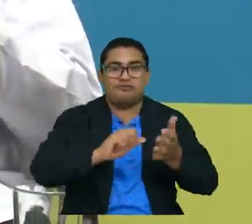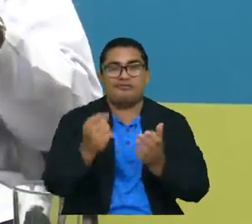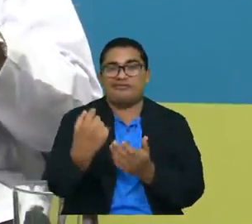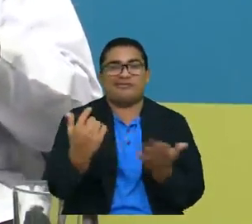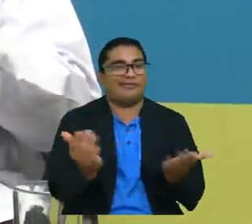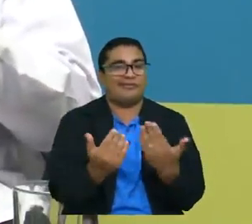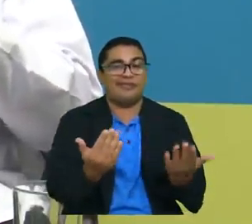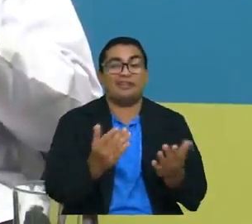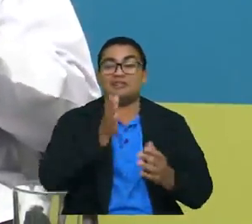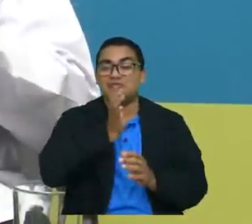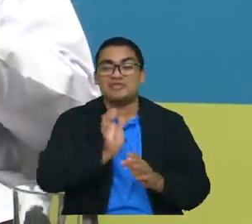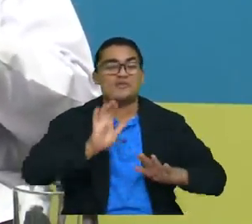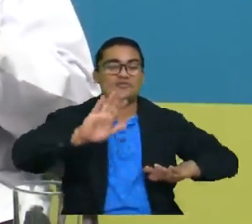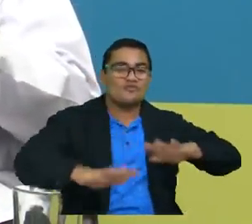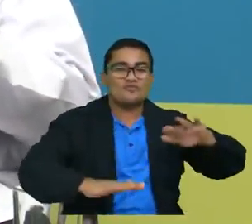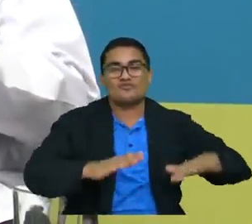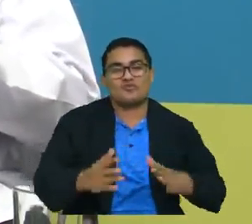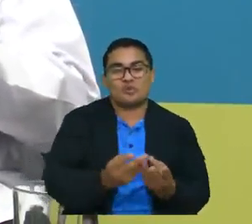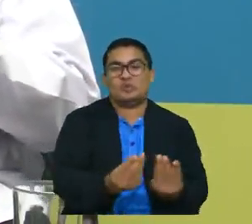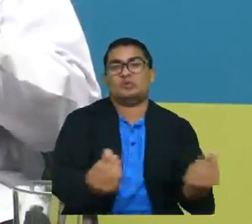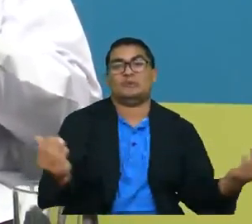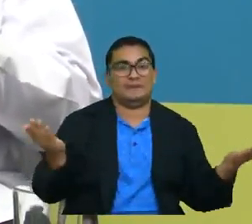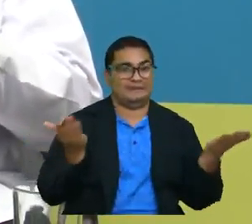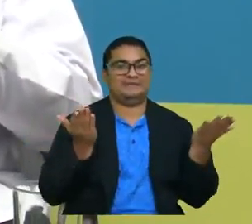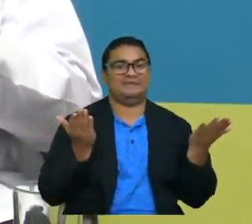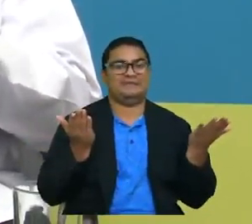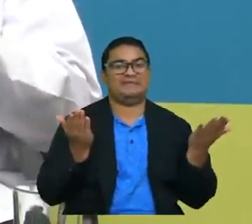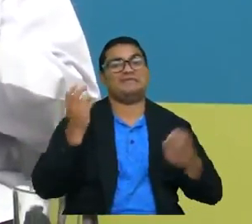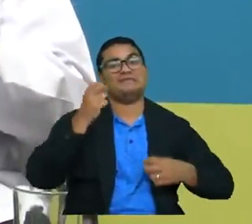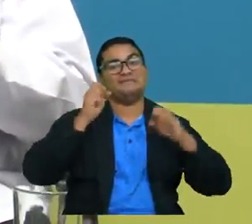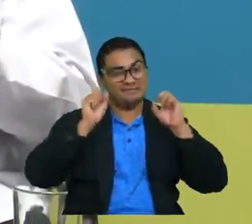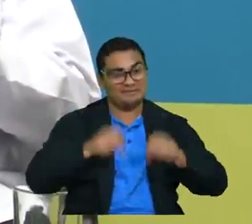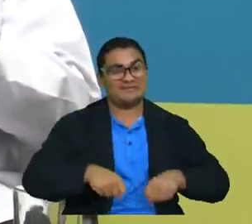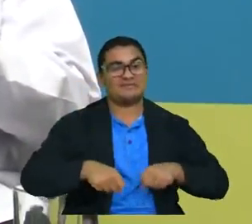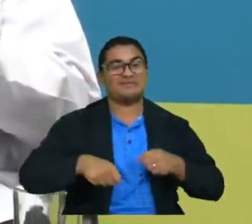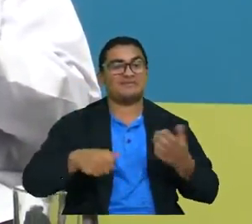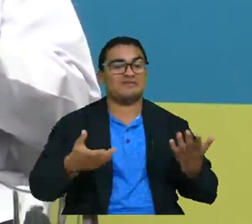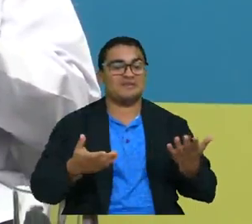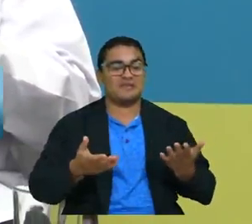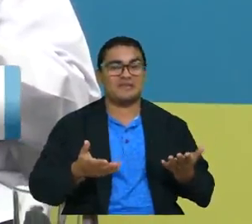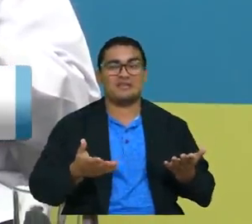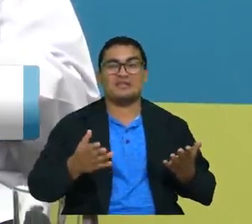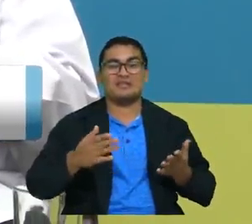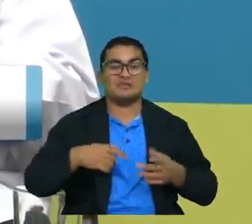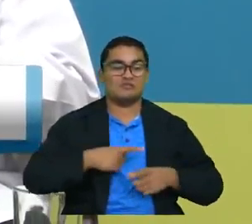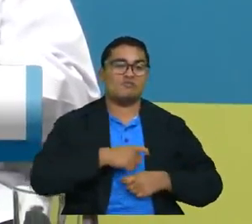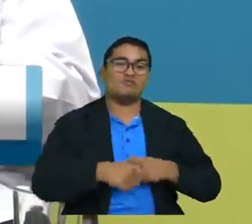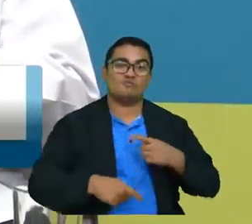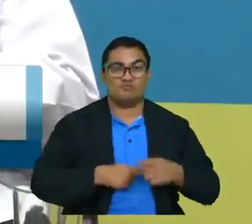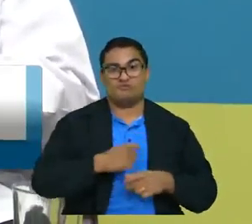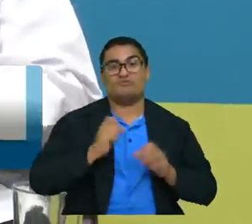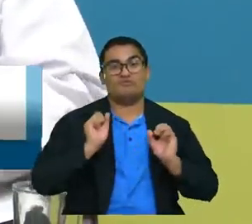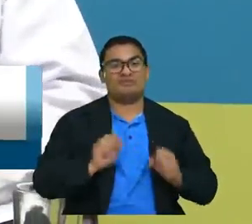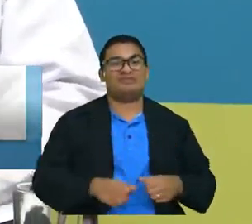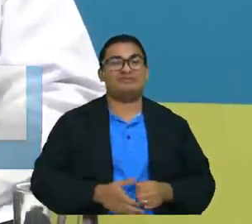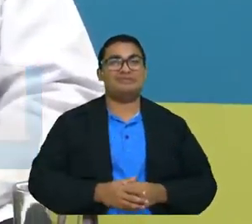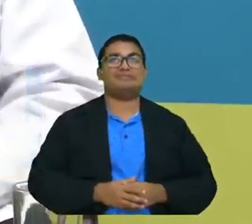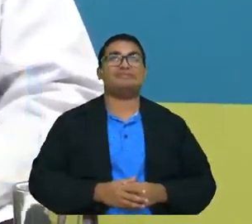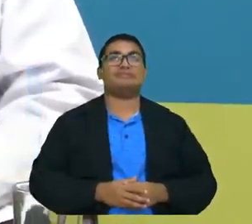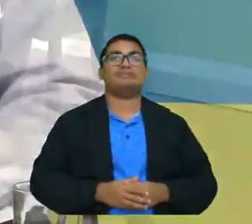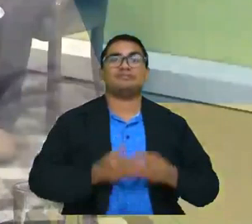piso, gateando. Entonces esto es un factor de riesgo para que sea vulnerable pues a los parásitos. Usted dice algo